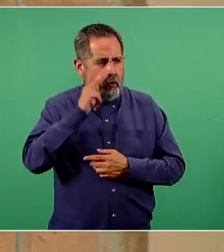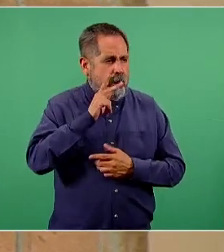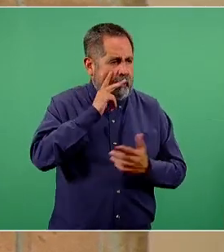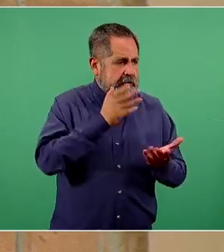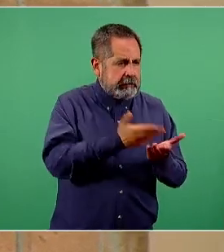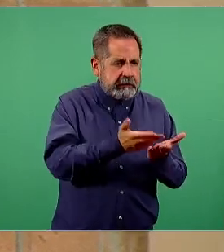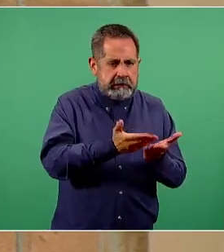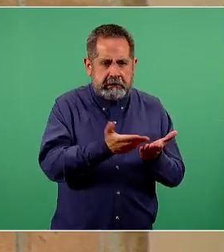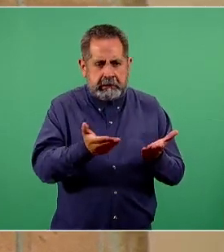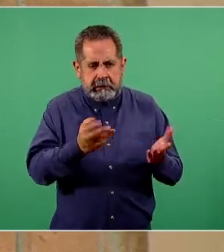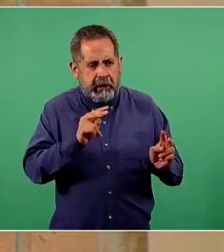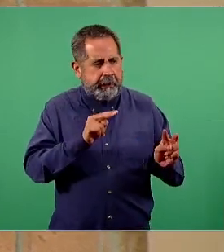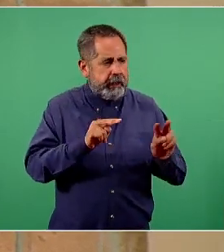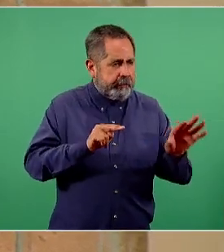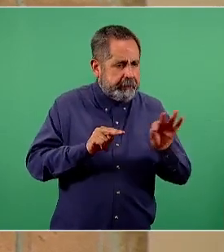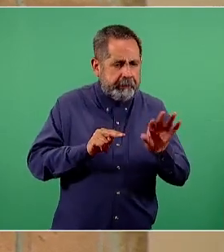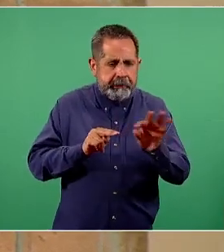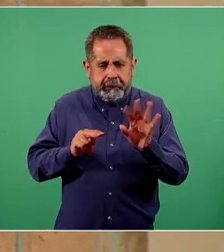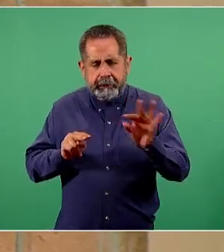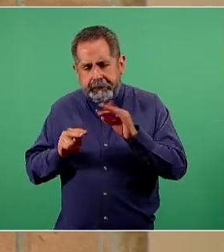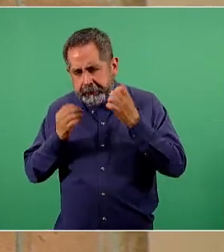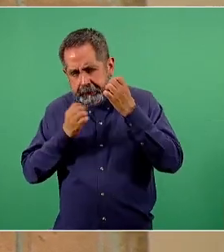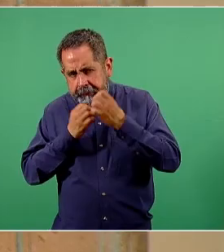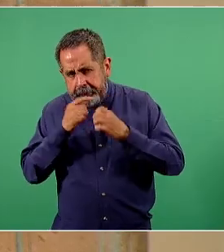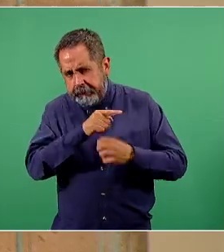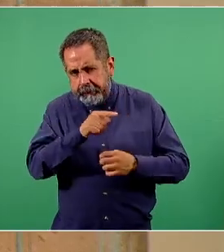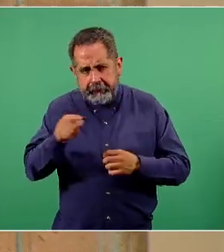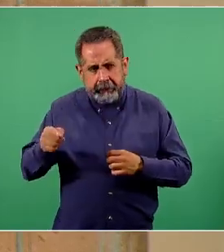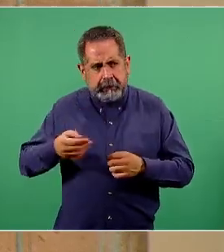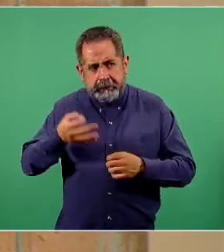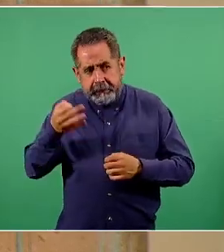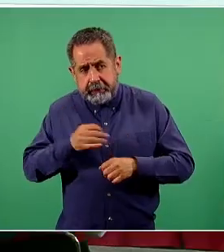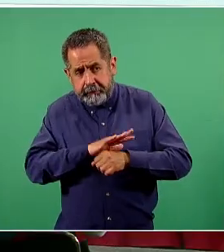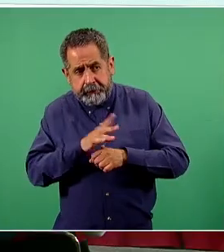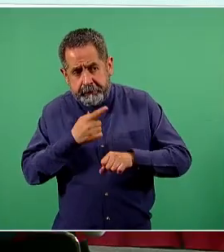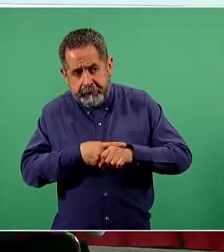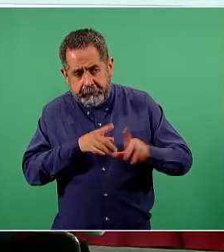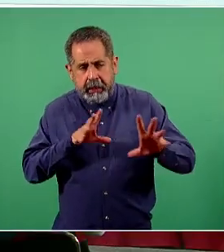evidencias que se tienen, además de los casos confirmados.